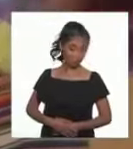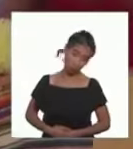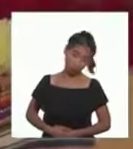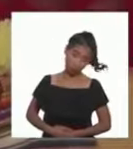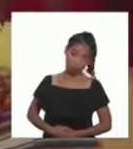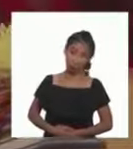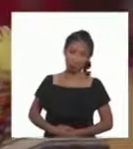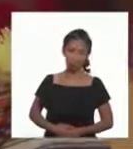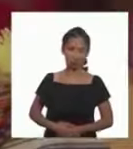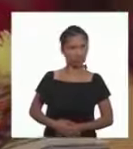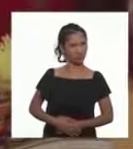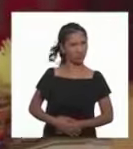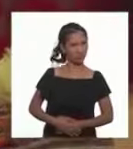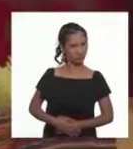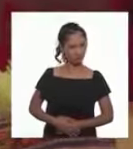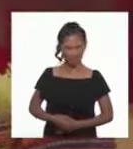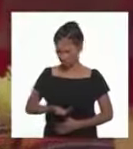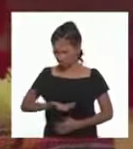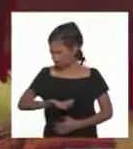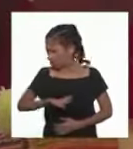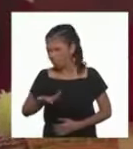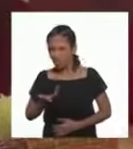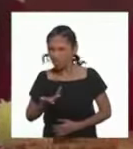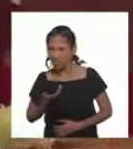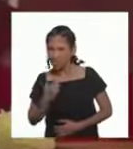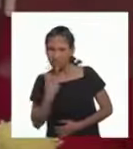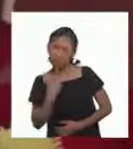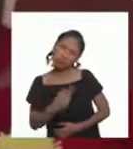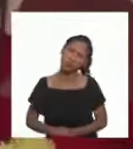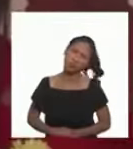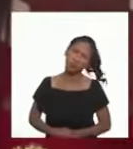¡Hola! ¿Qué hacen?